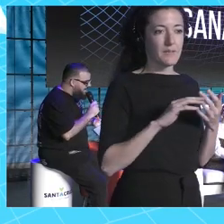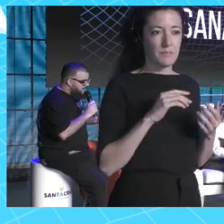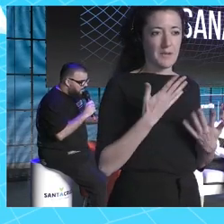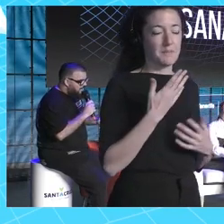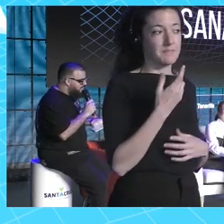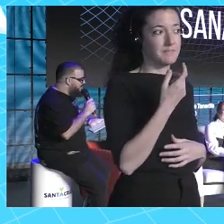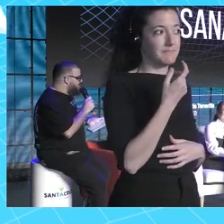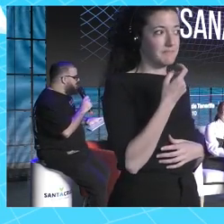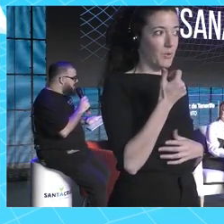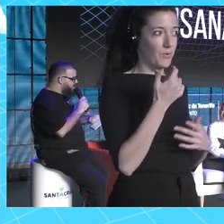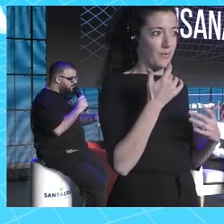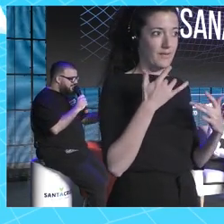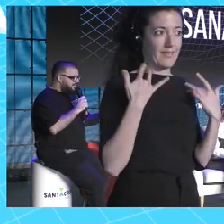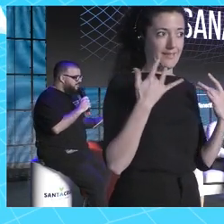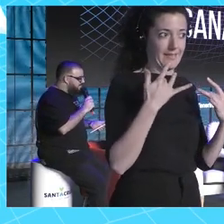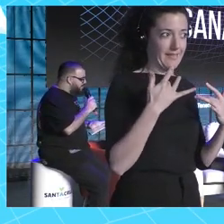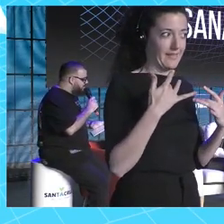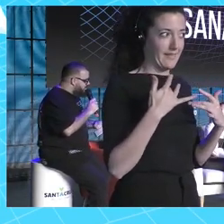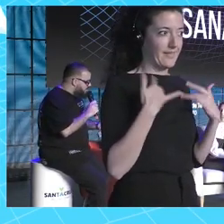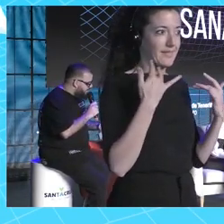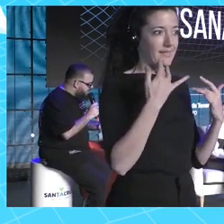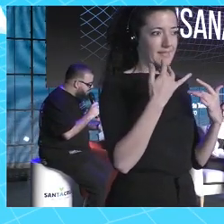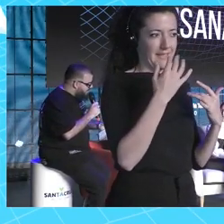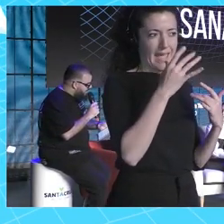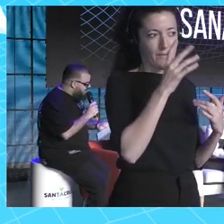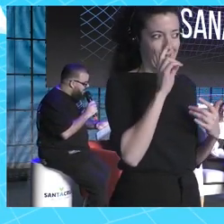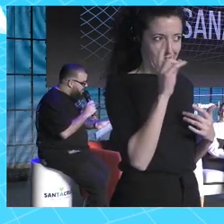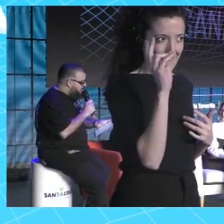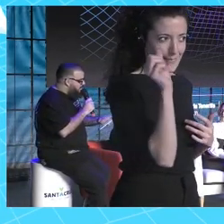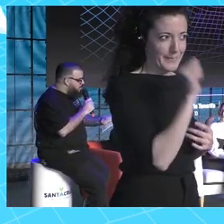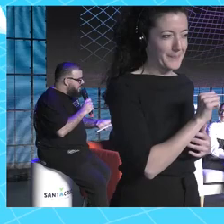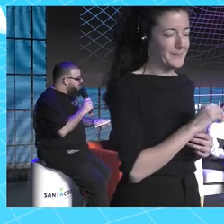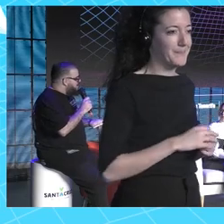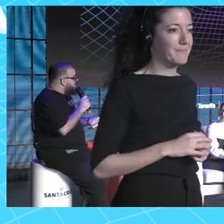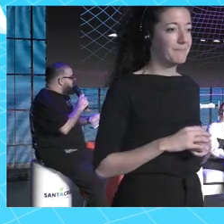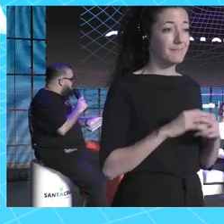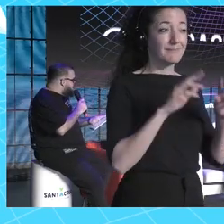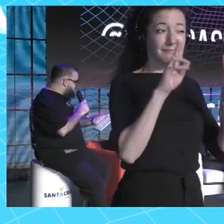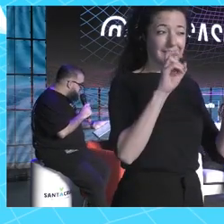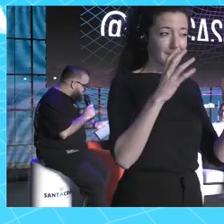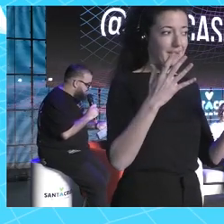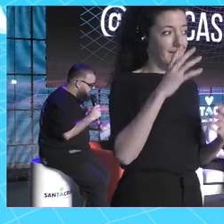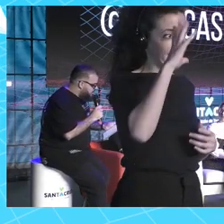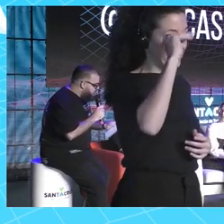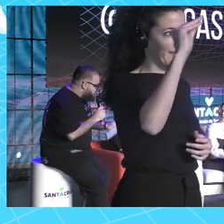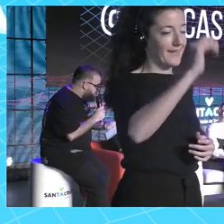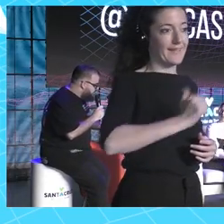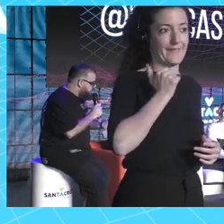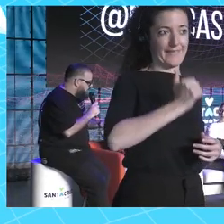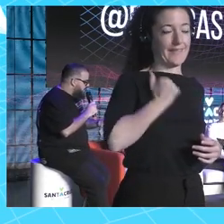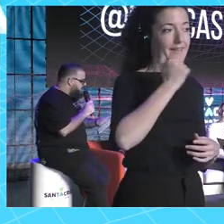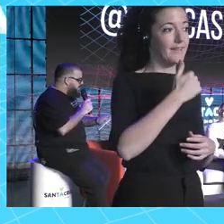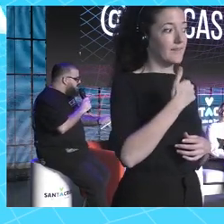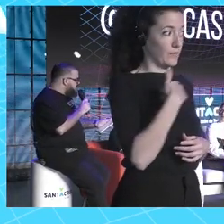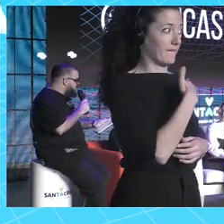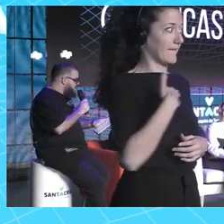en pañales por lo que veo ahora Lo van ustedes un poquito a ver con respecto al tema de Inteligencia artificial Yo quiero contar un poco